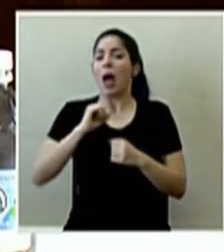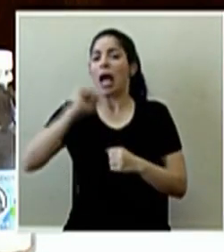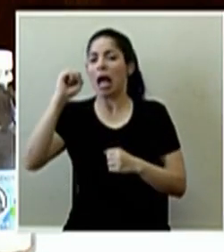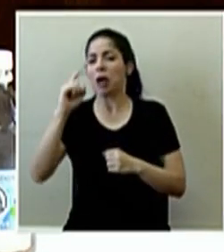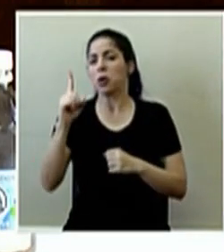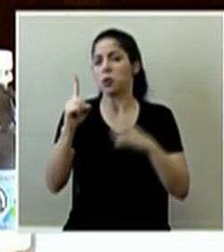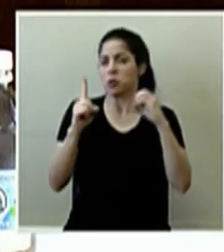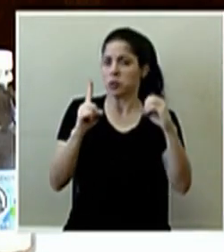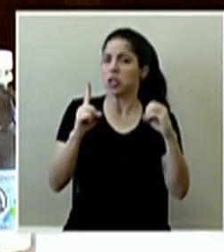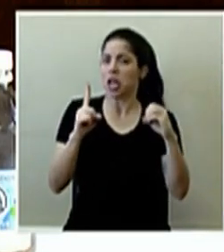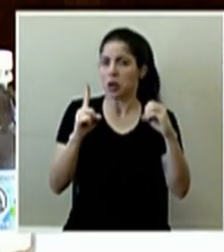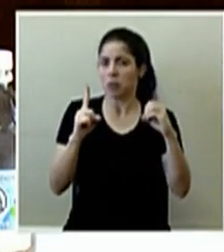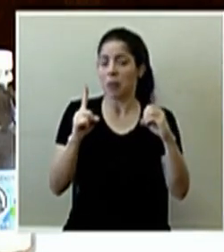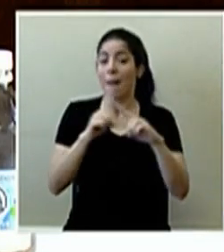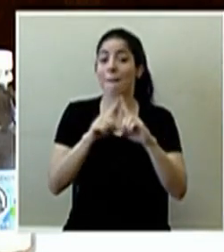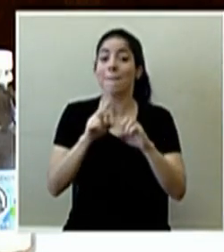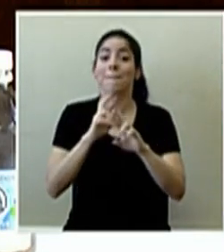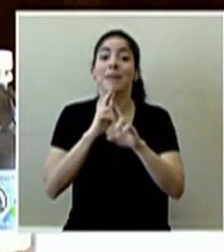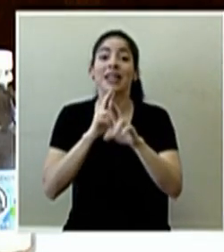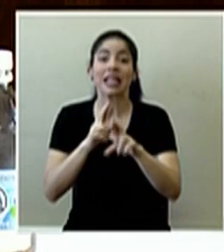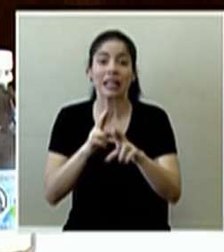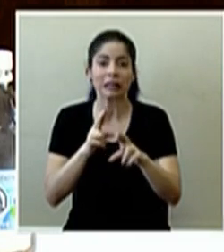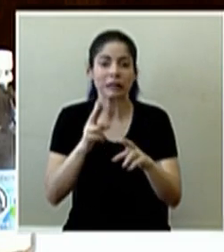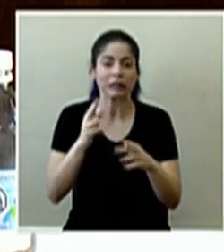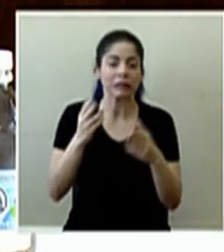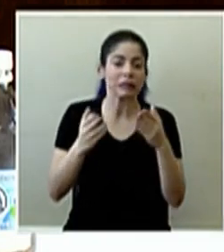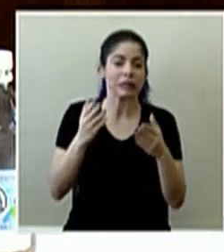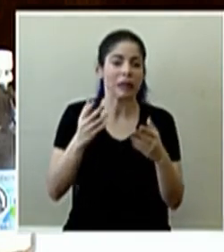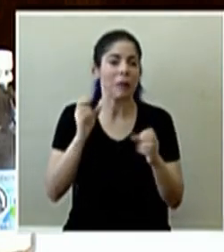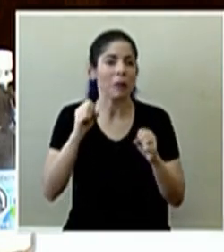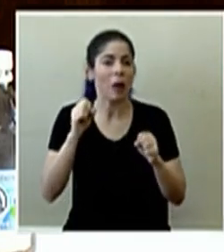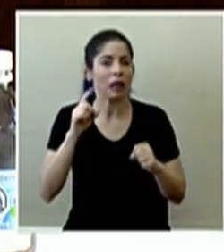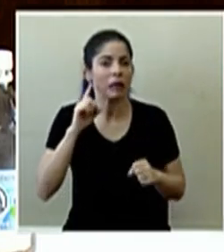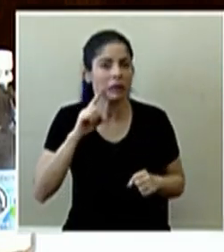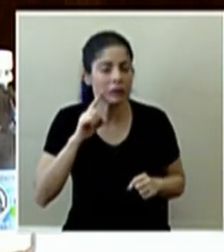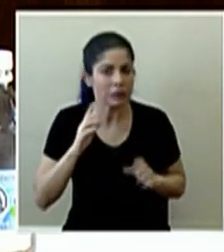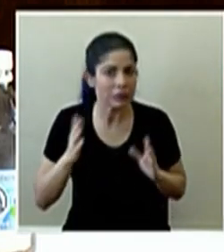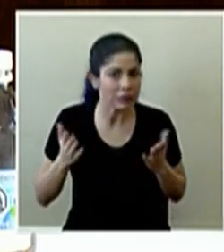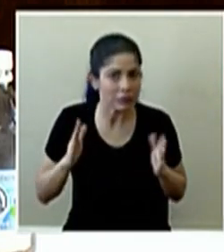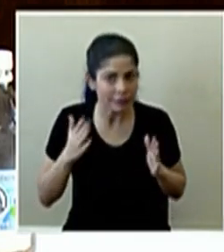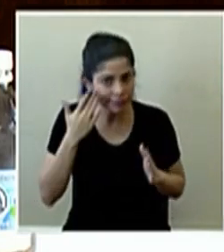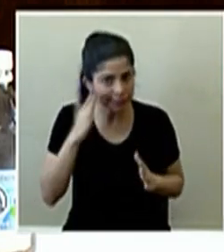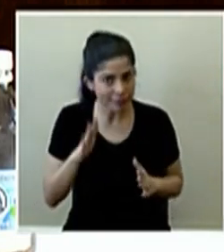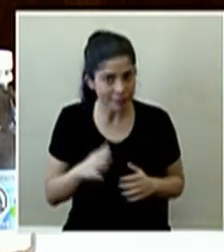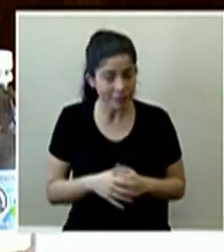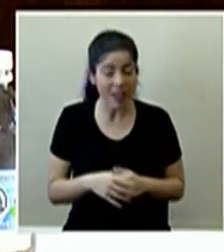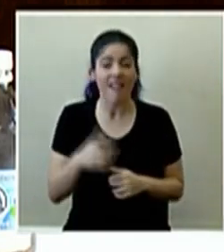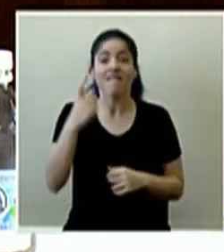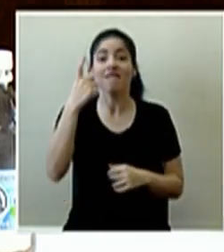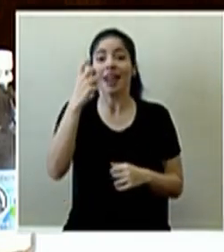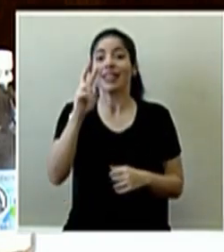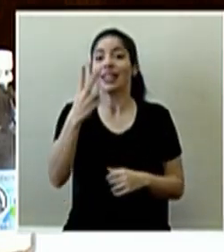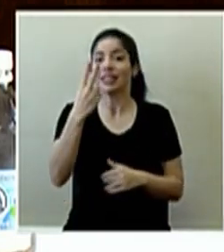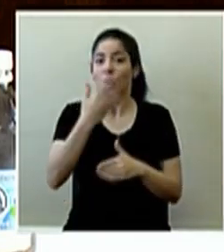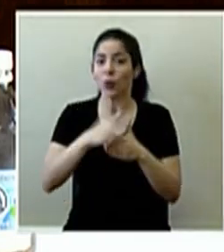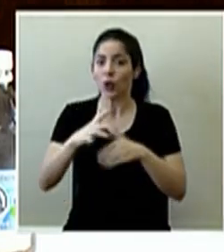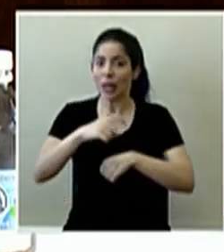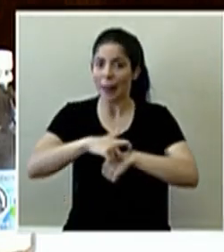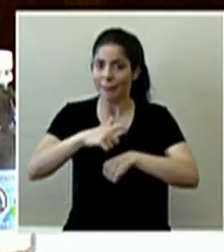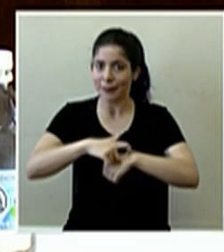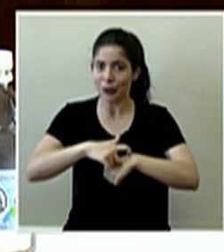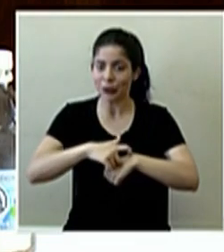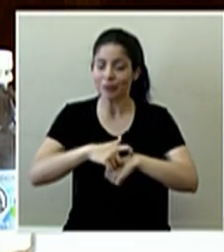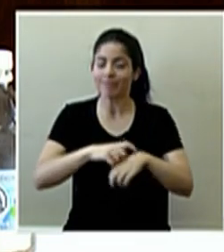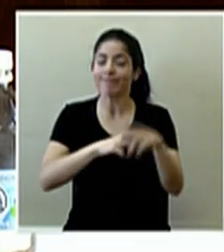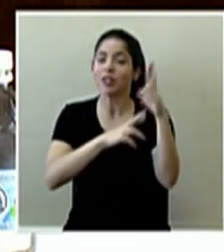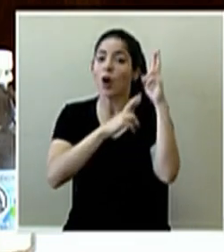1-0, ¿verdad? Pero es un resultado que puede ser incluso hasta engañoso, ¿verdad? Nos falta el segundo tiempo